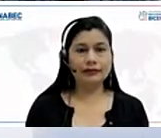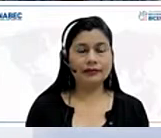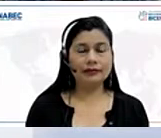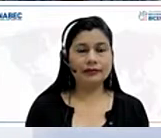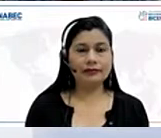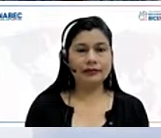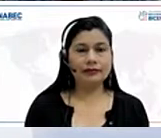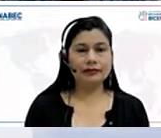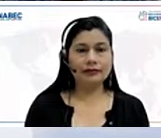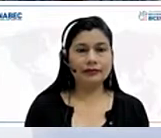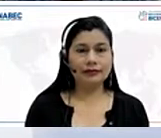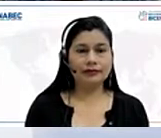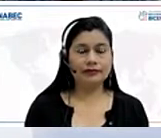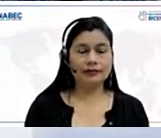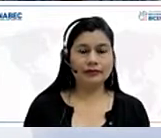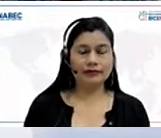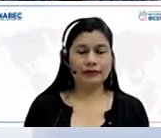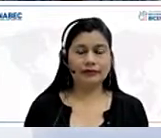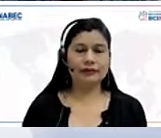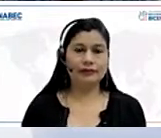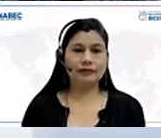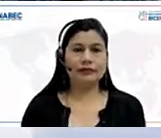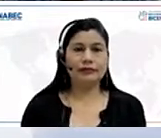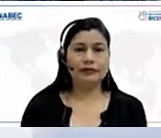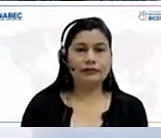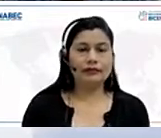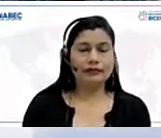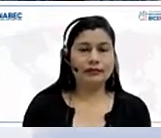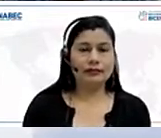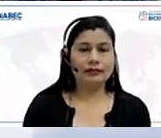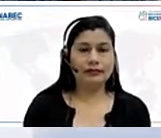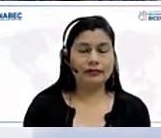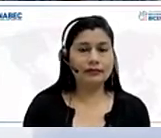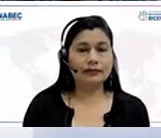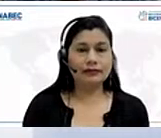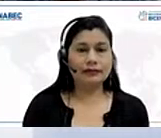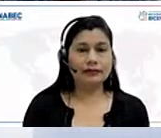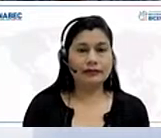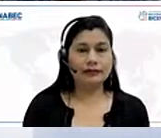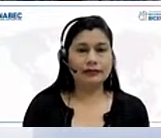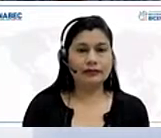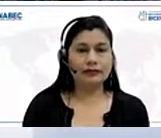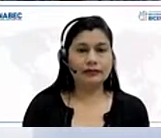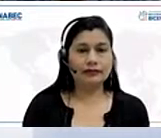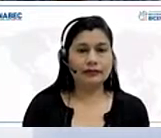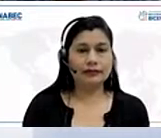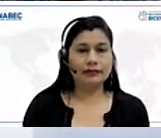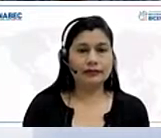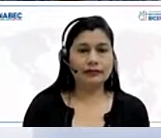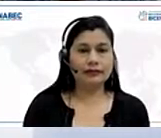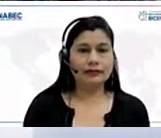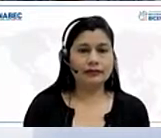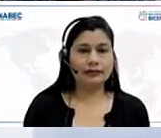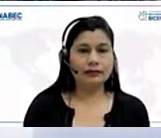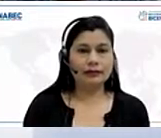el estudiante se graduó del intermedio 12 del IPNA, por ejemplo, ¿no?, con eso estaría bien, con suficiente como